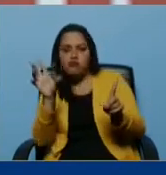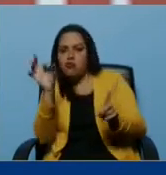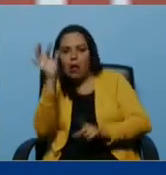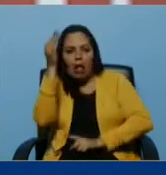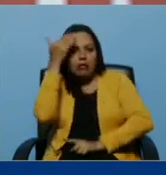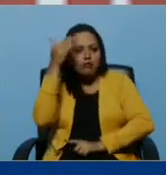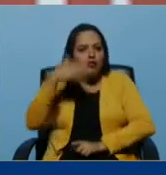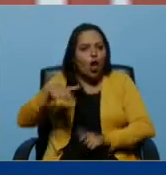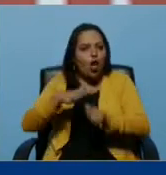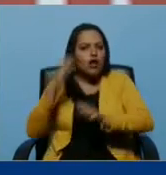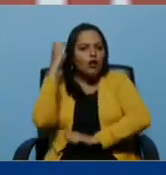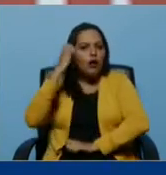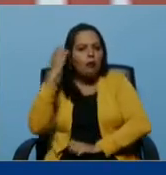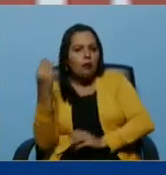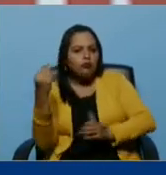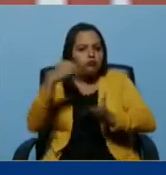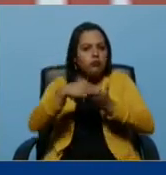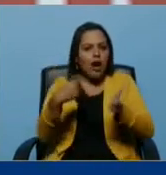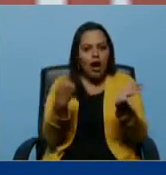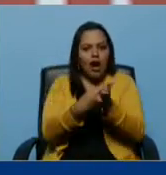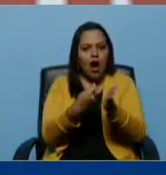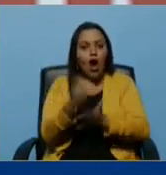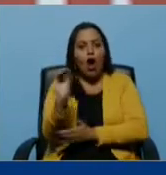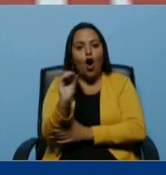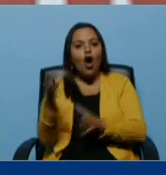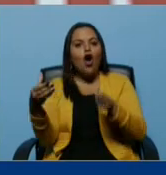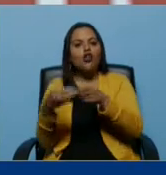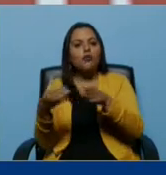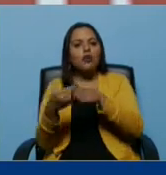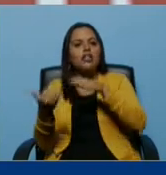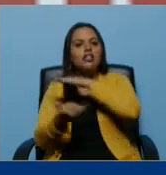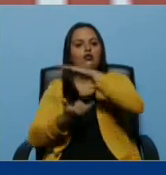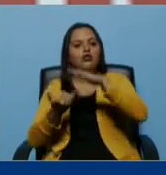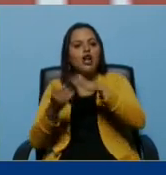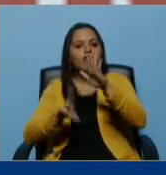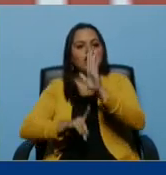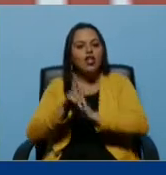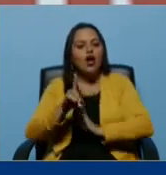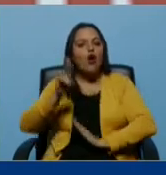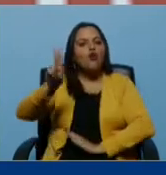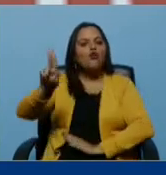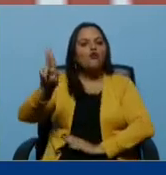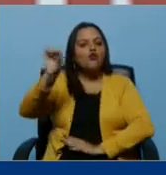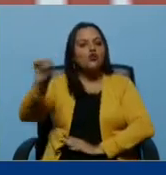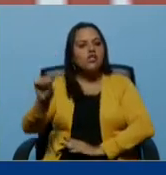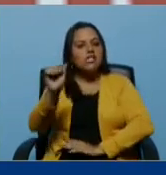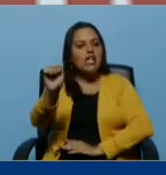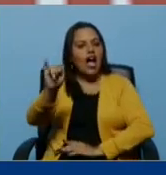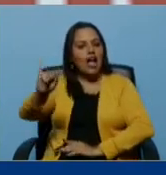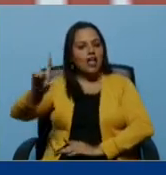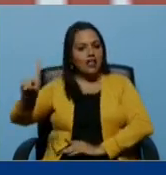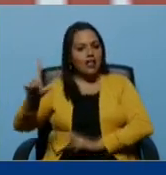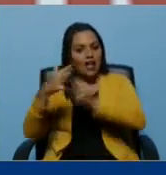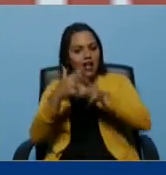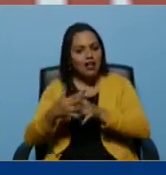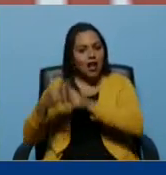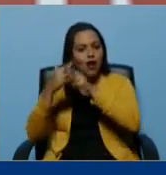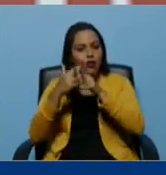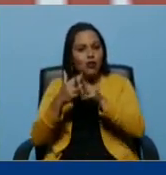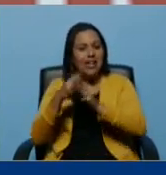Europa, o la financia la Agencia de los Estados Unidos para el Desarrollo, llamada USAID. En casi el